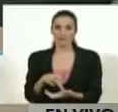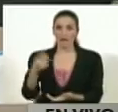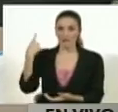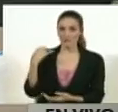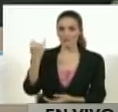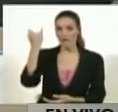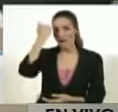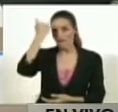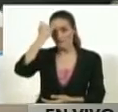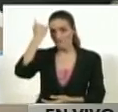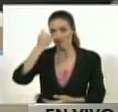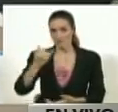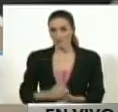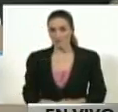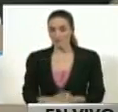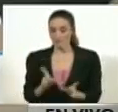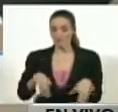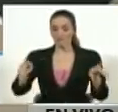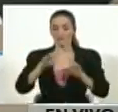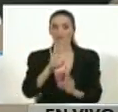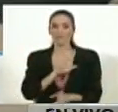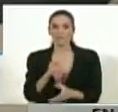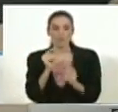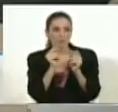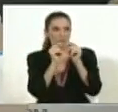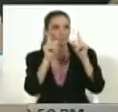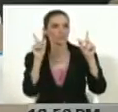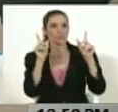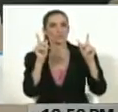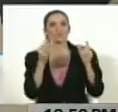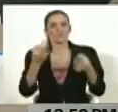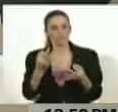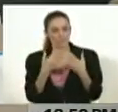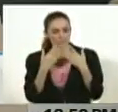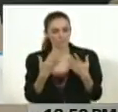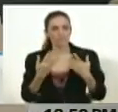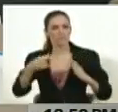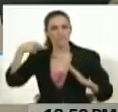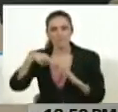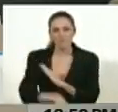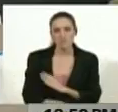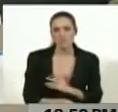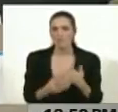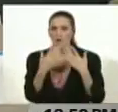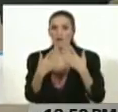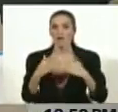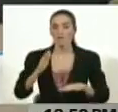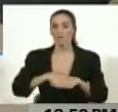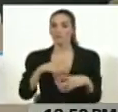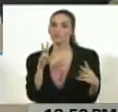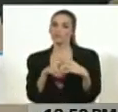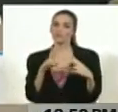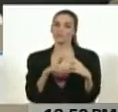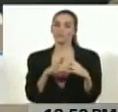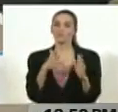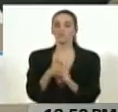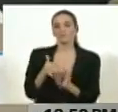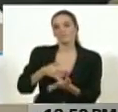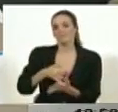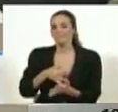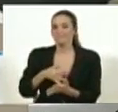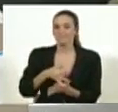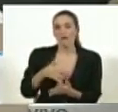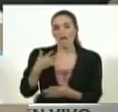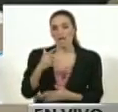Haití es digna de nuestra admiración de nuestro agradecimiento más profundo porque conocemos de las vulnerabilidades que